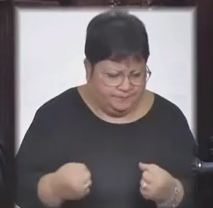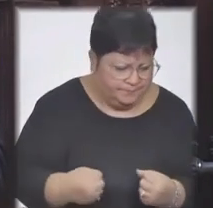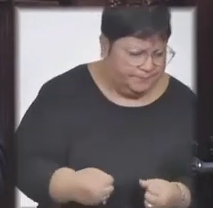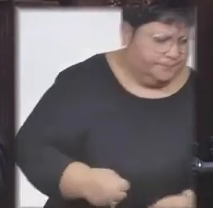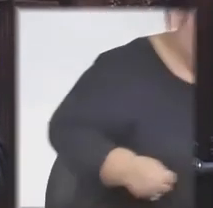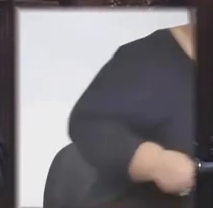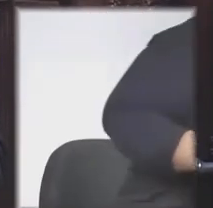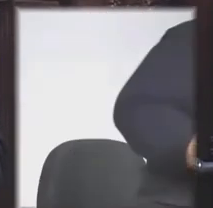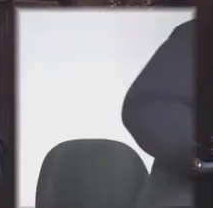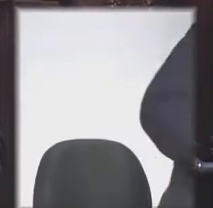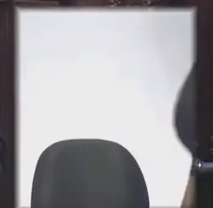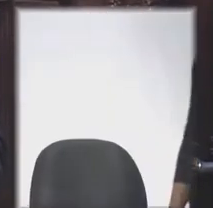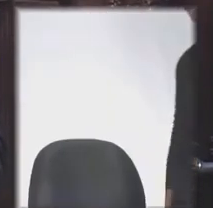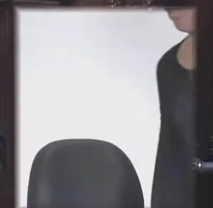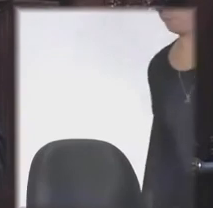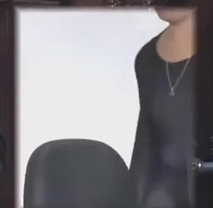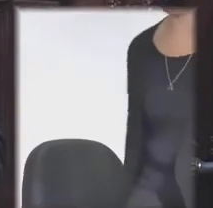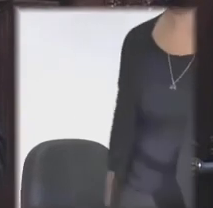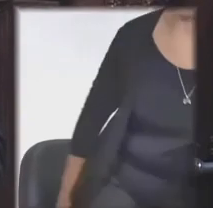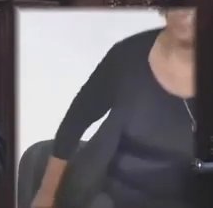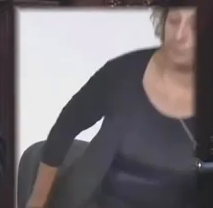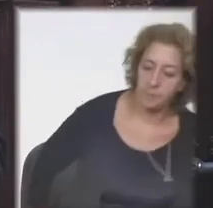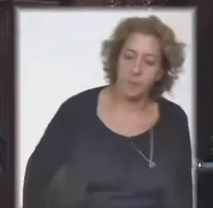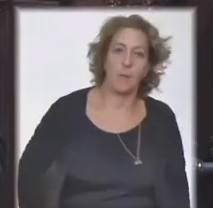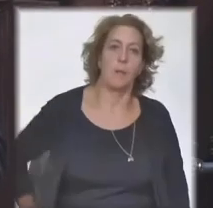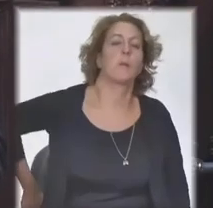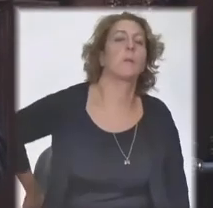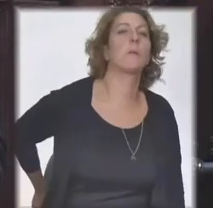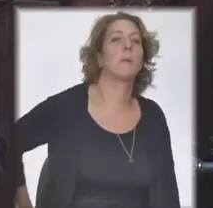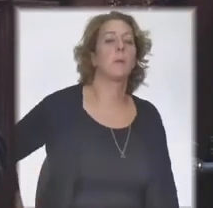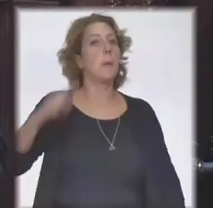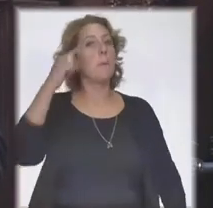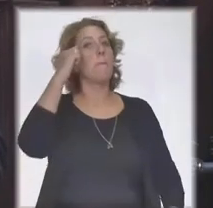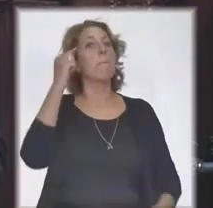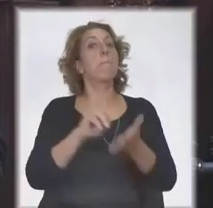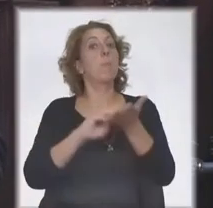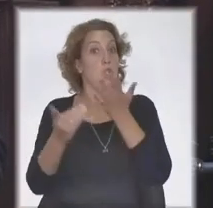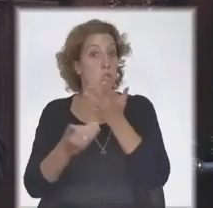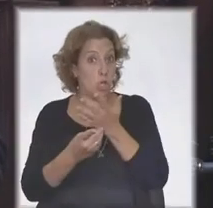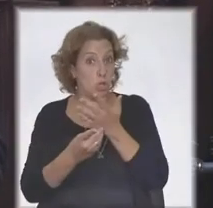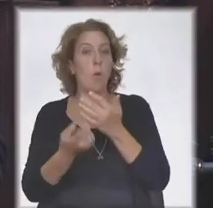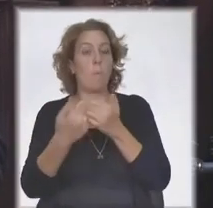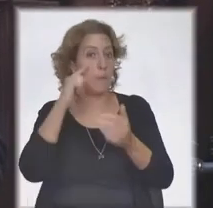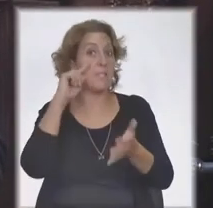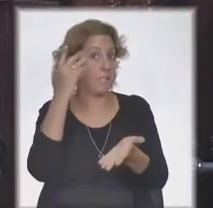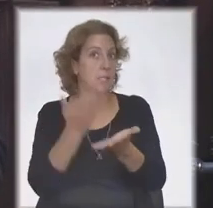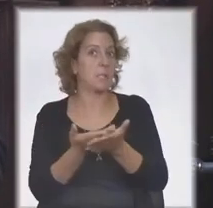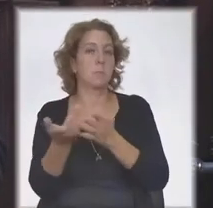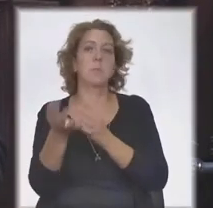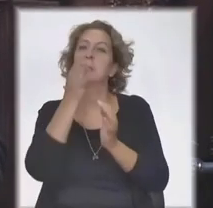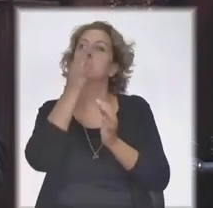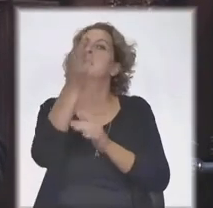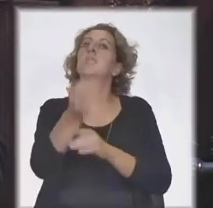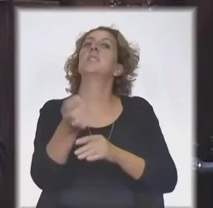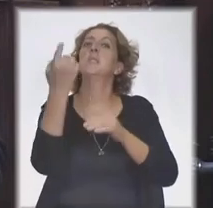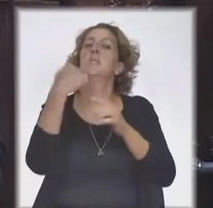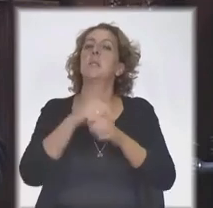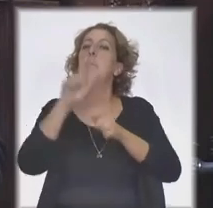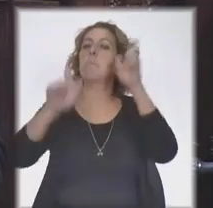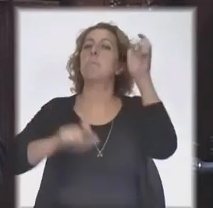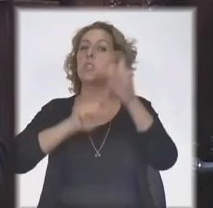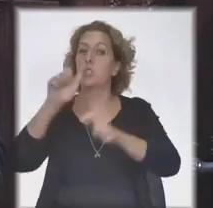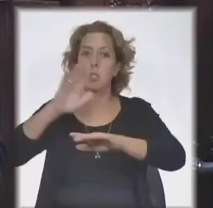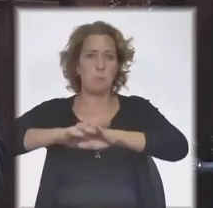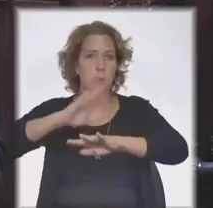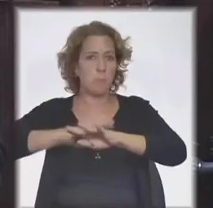En ese proyecto que presentamos en aquel momento también decíamos, hay que tener en cuenta que las personas que están cursando